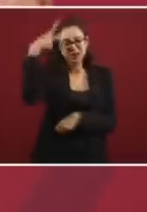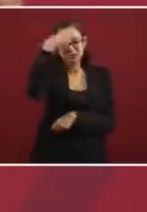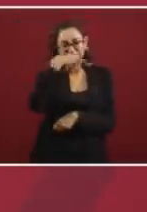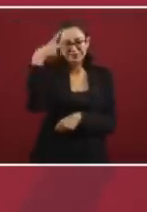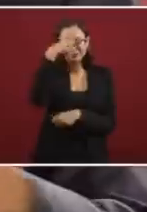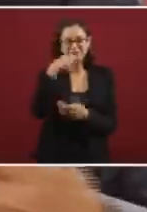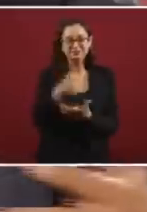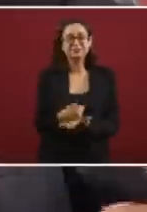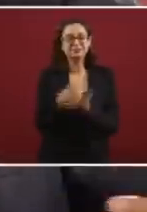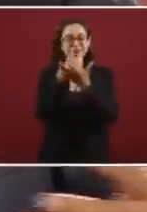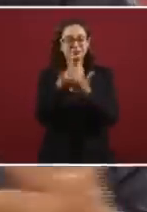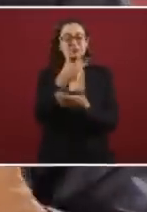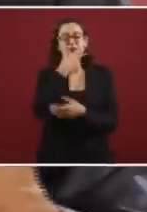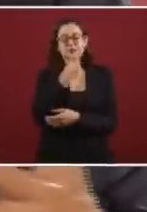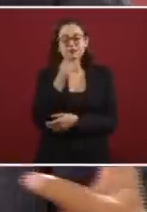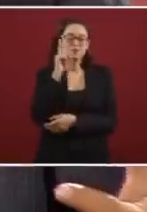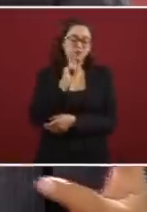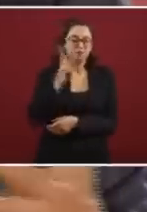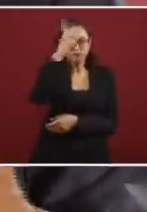un psicólogo